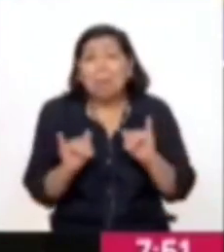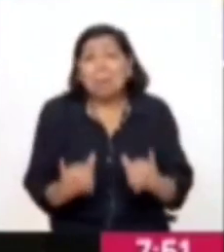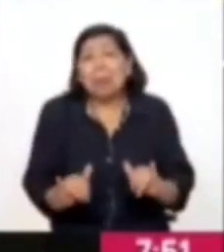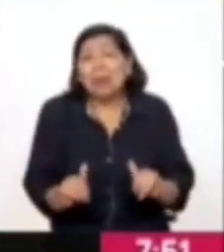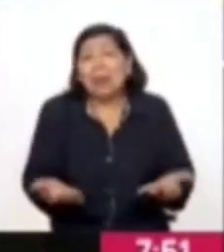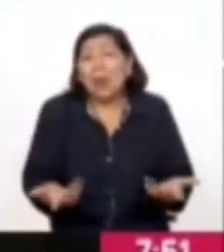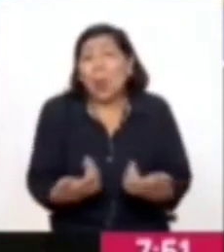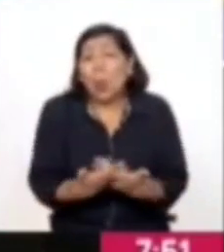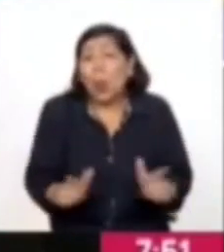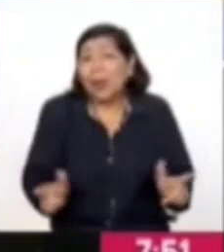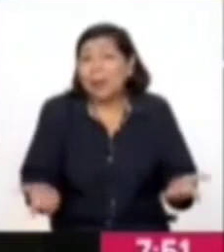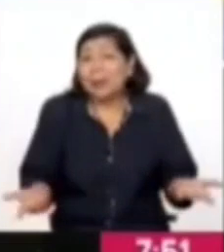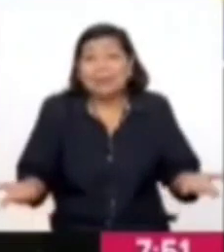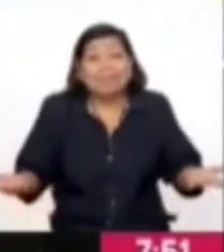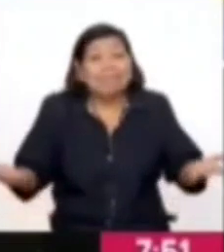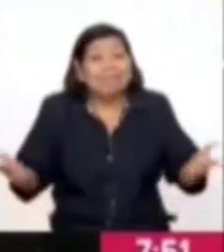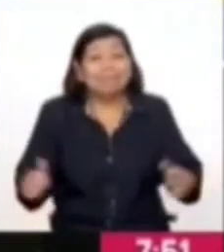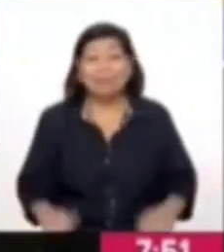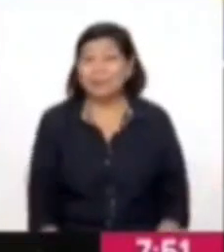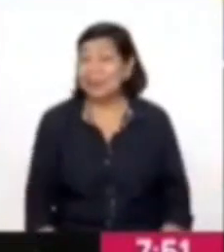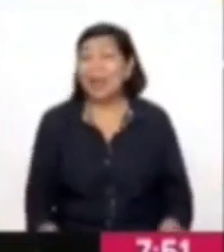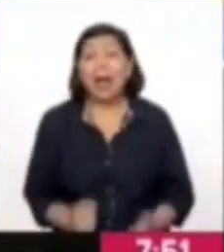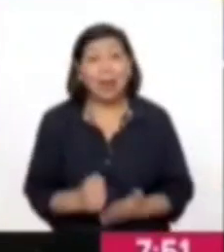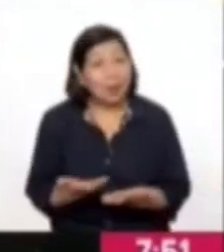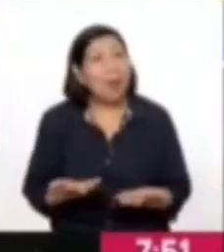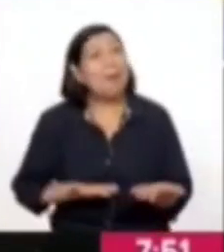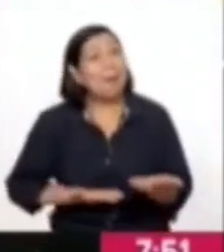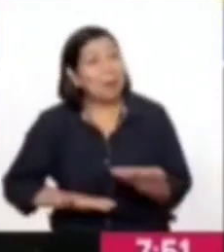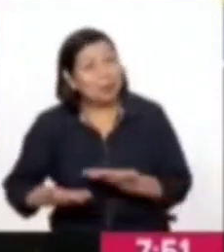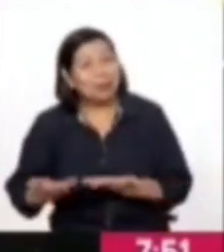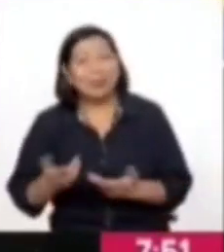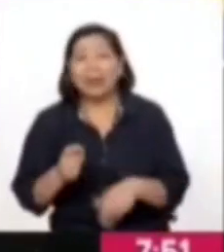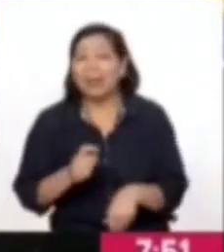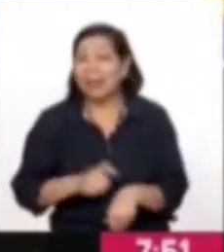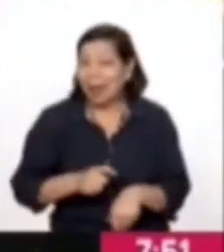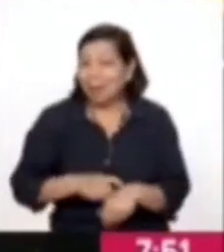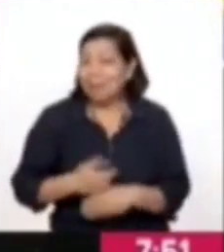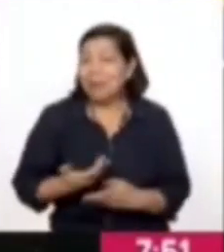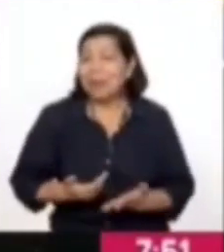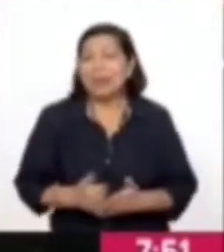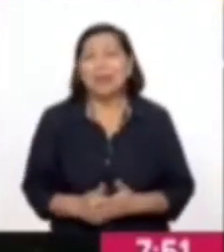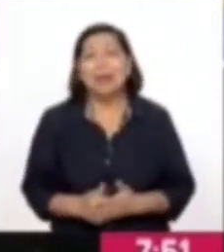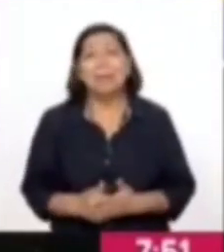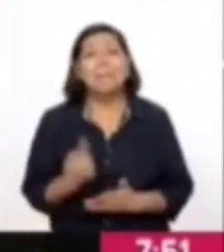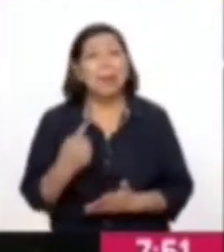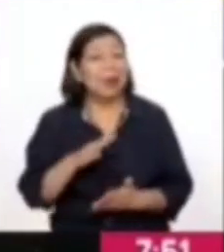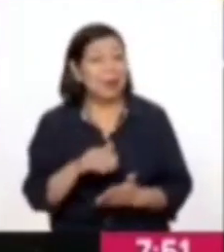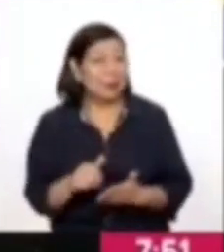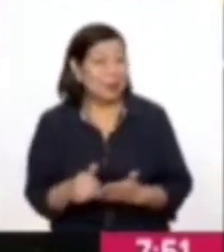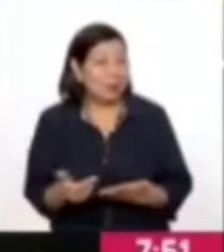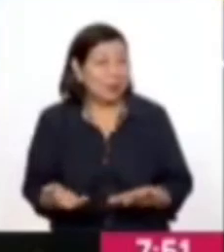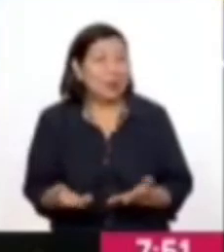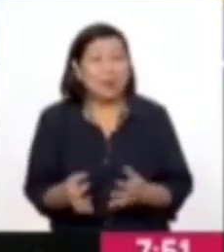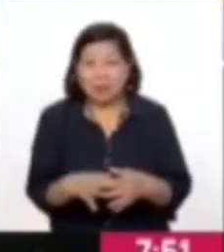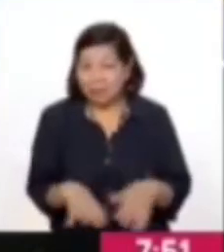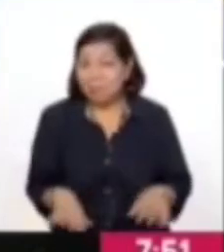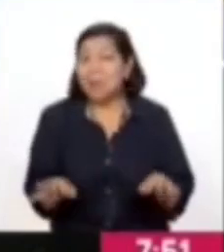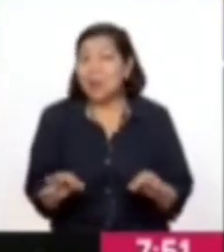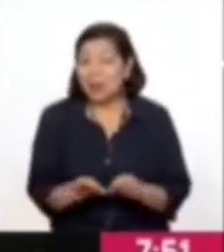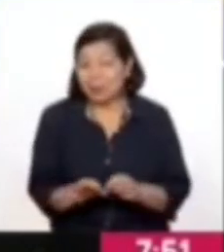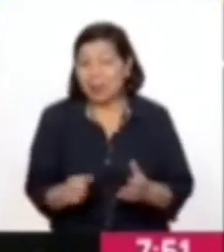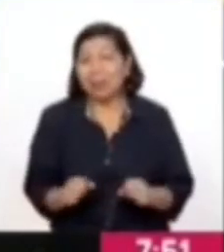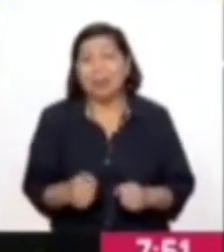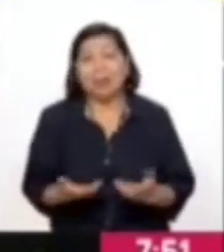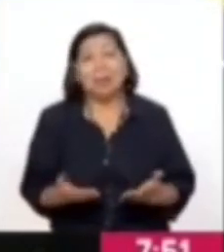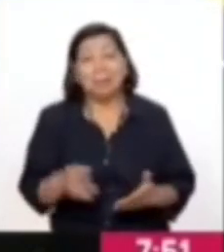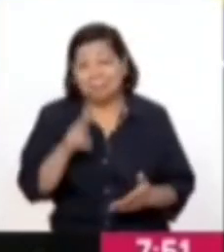paralizadas o que no funcionen, ¿no? Que eso ayudaría mucho porque el tiempo, pues, es El tiempo para todos es indispensable, ¿no?